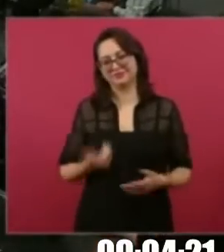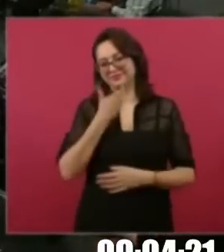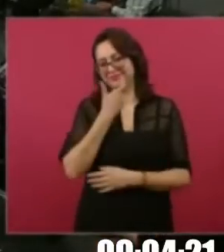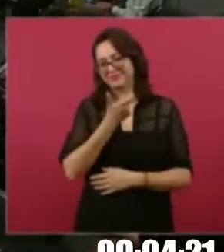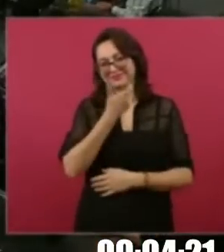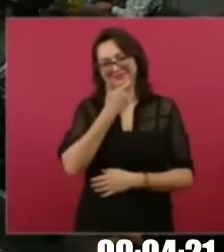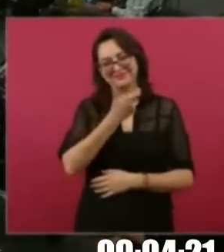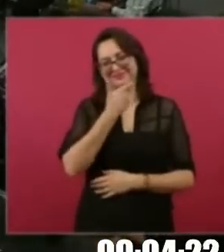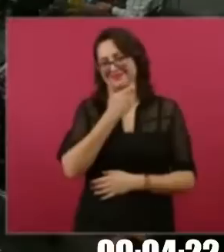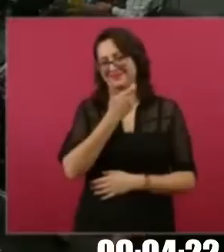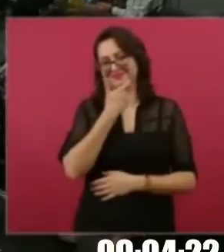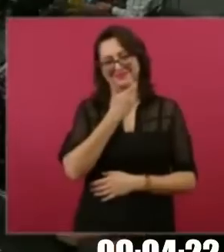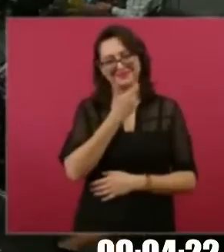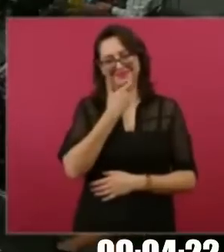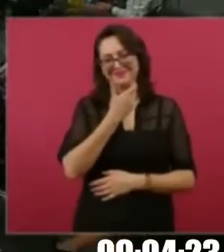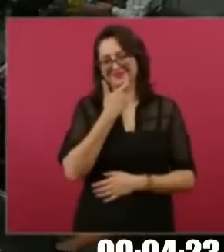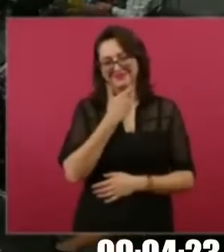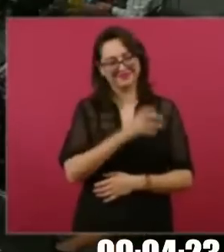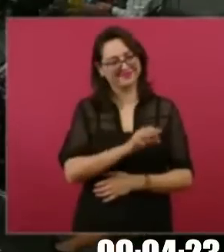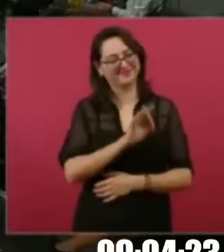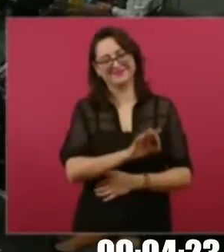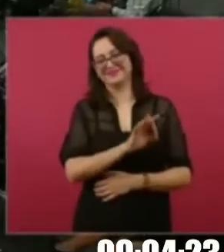es buenísimo